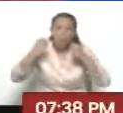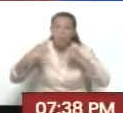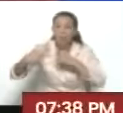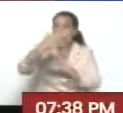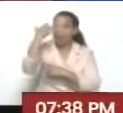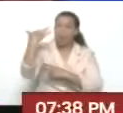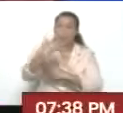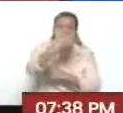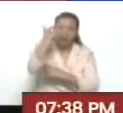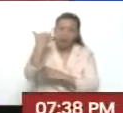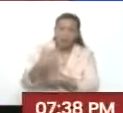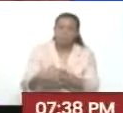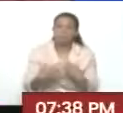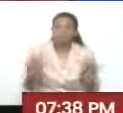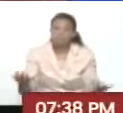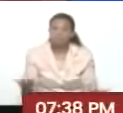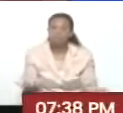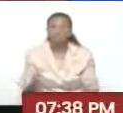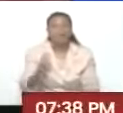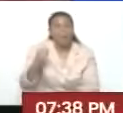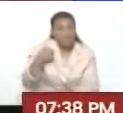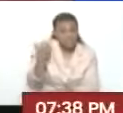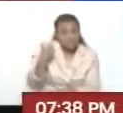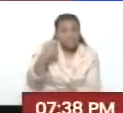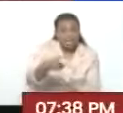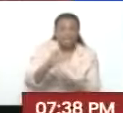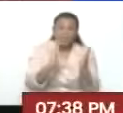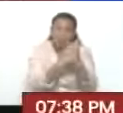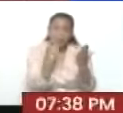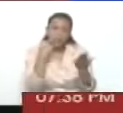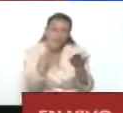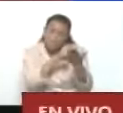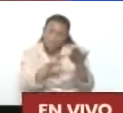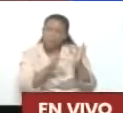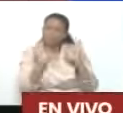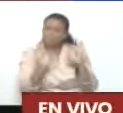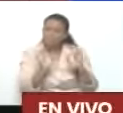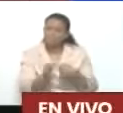manipulación. A propósito de tu libro y de tu reflexión.